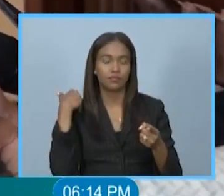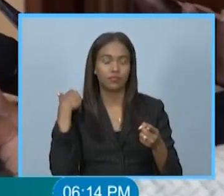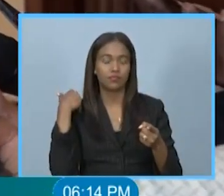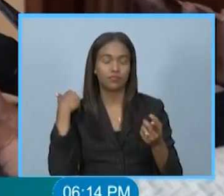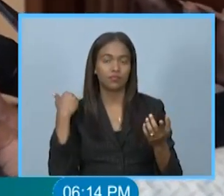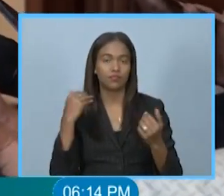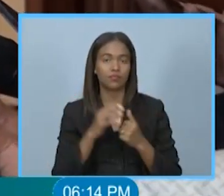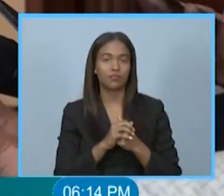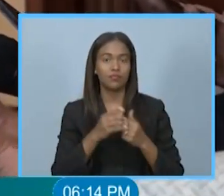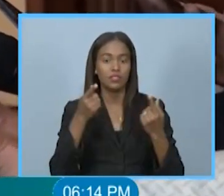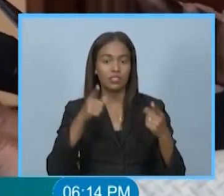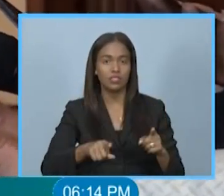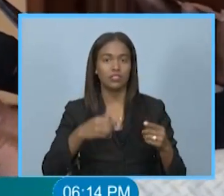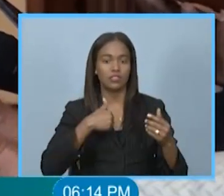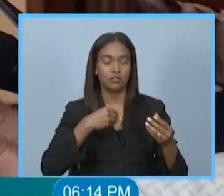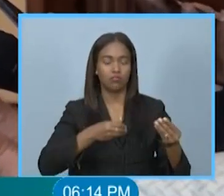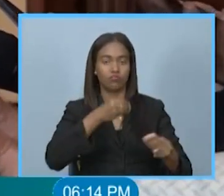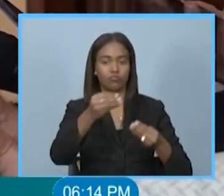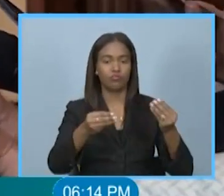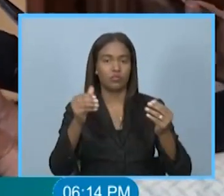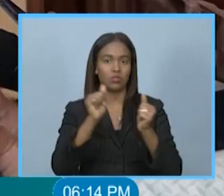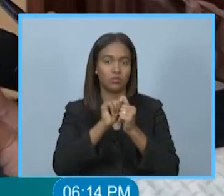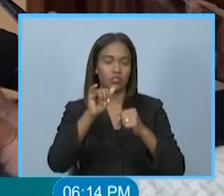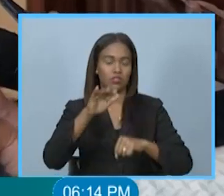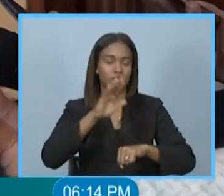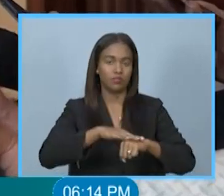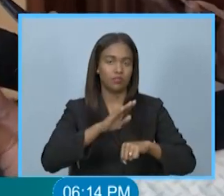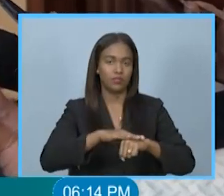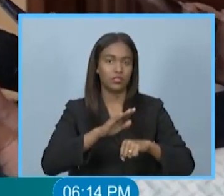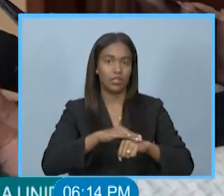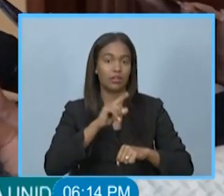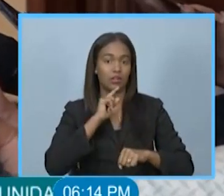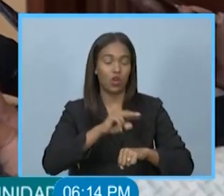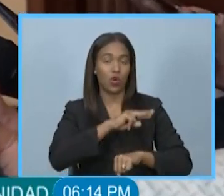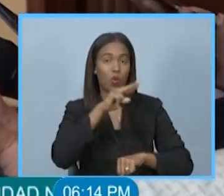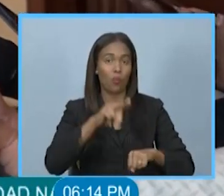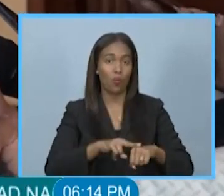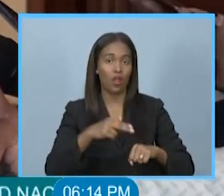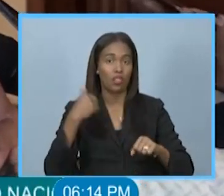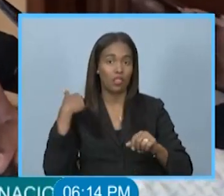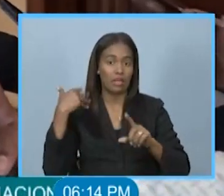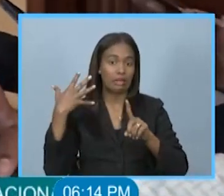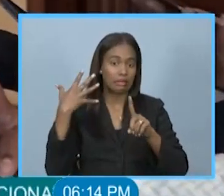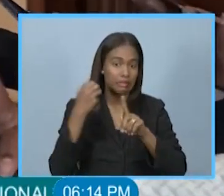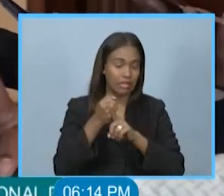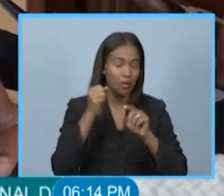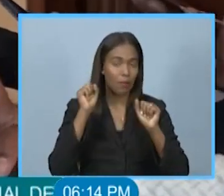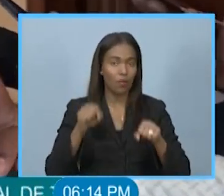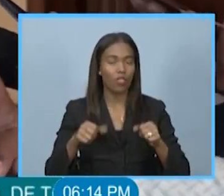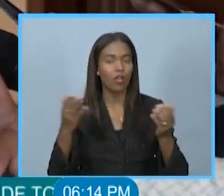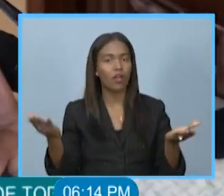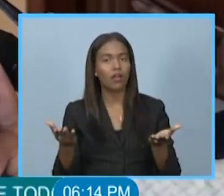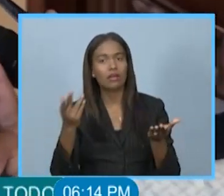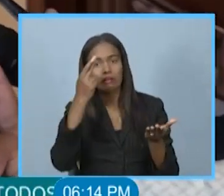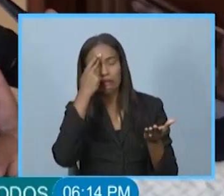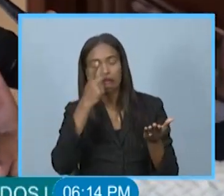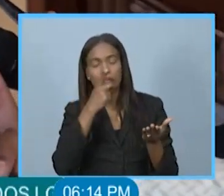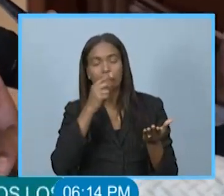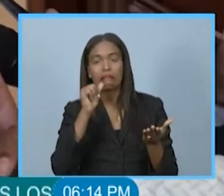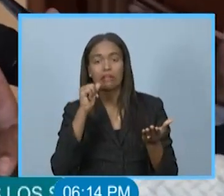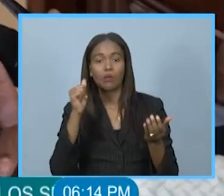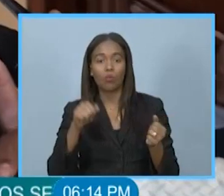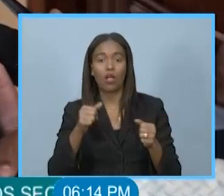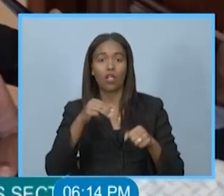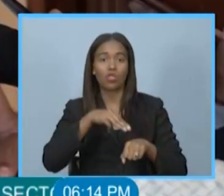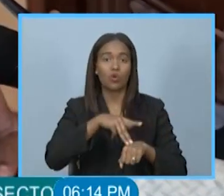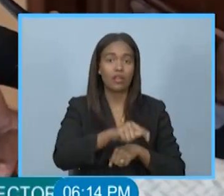que se han distribuido Con esta letra que naturalmente impactan pueden impactar al país en materia de